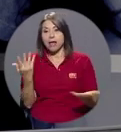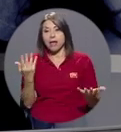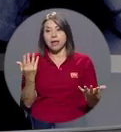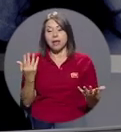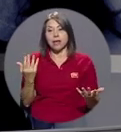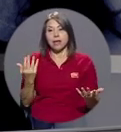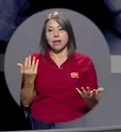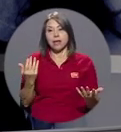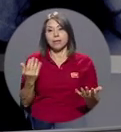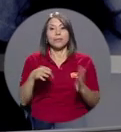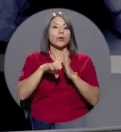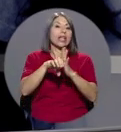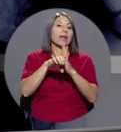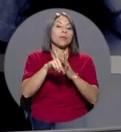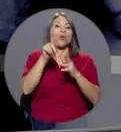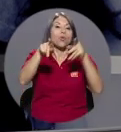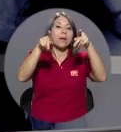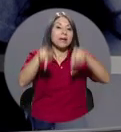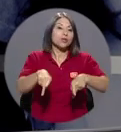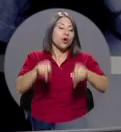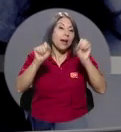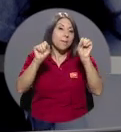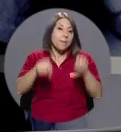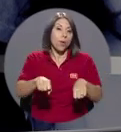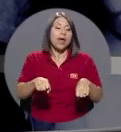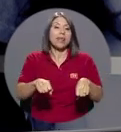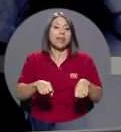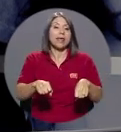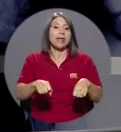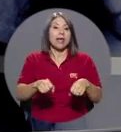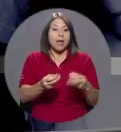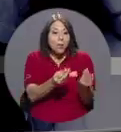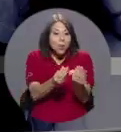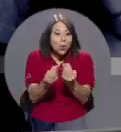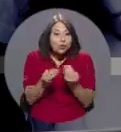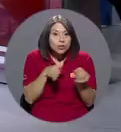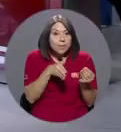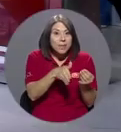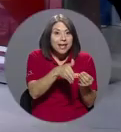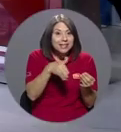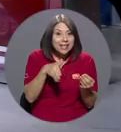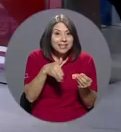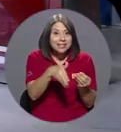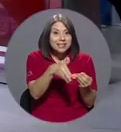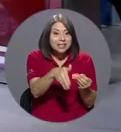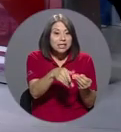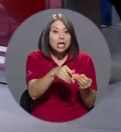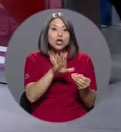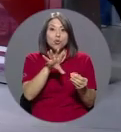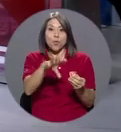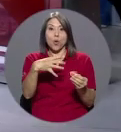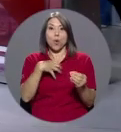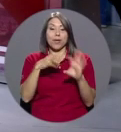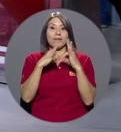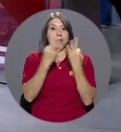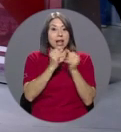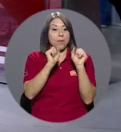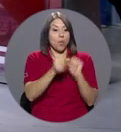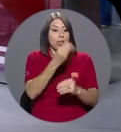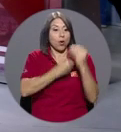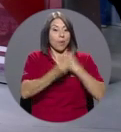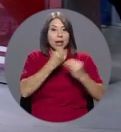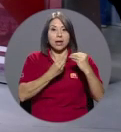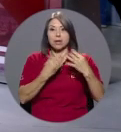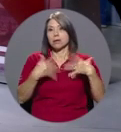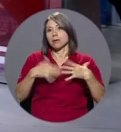el hecho de producir, que una persona pueda producir un grupo de peces y puedan consumírselo para su grupo familiar, de